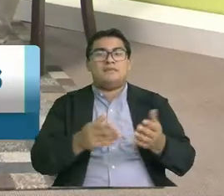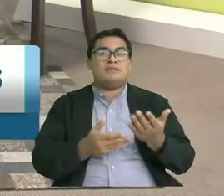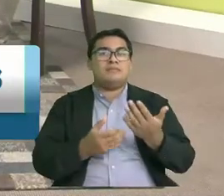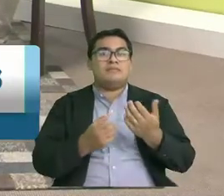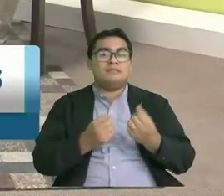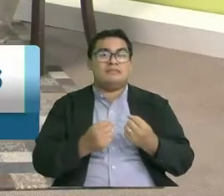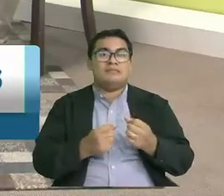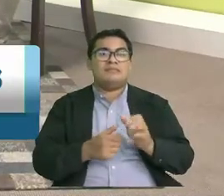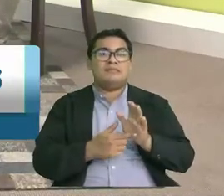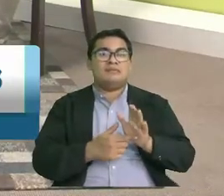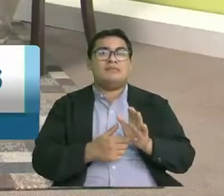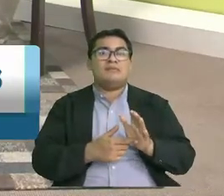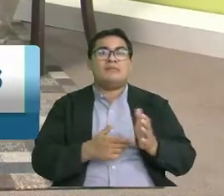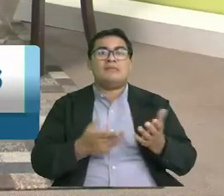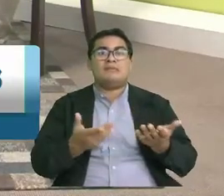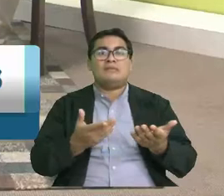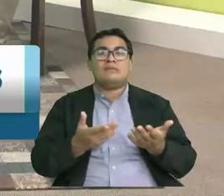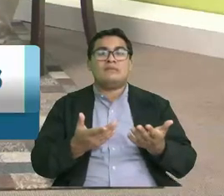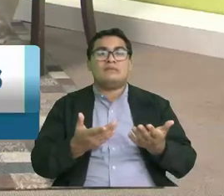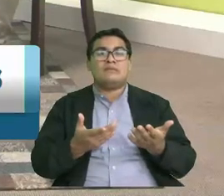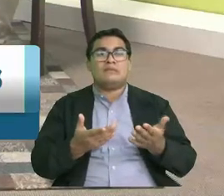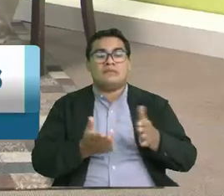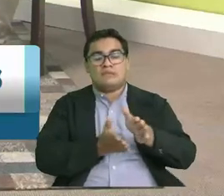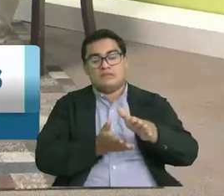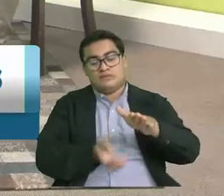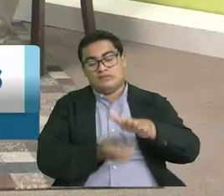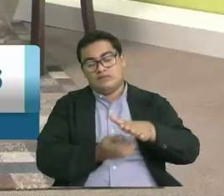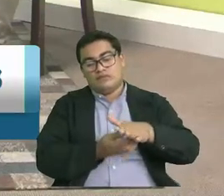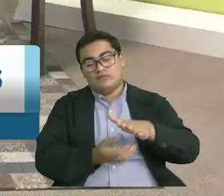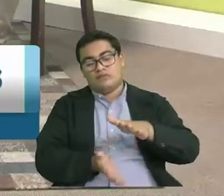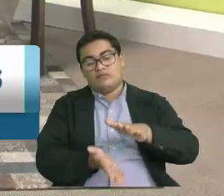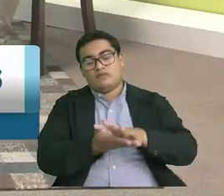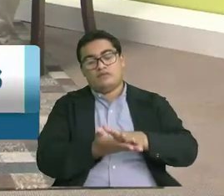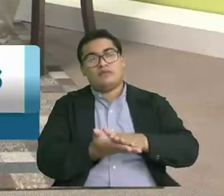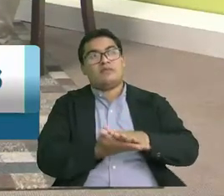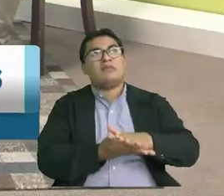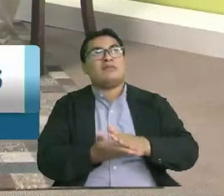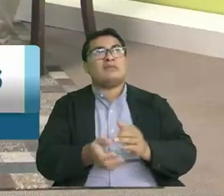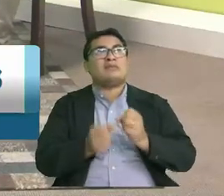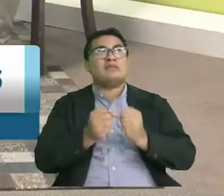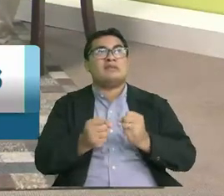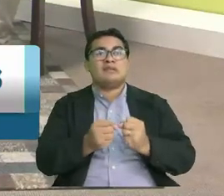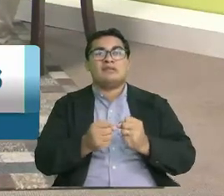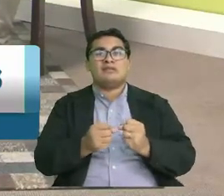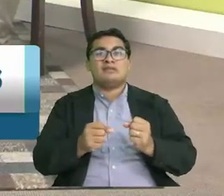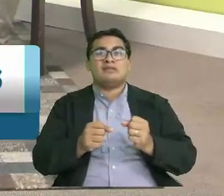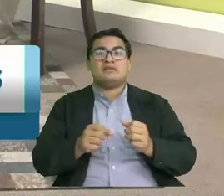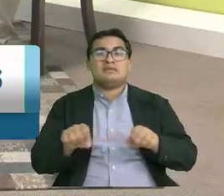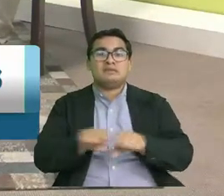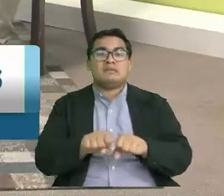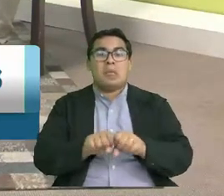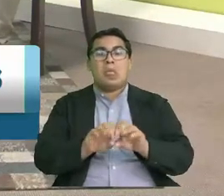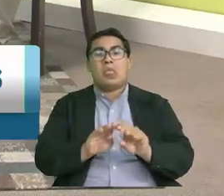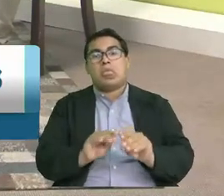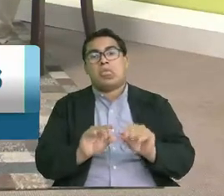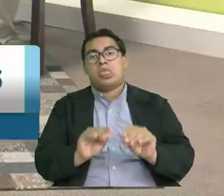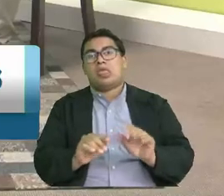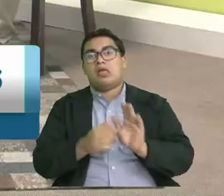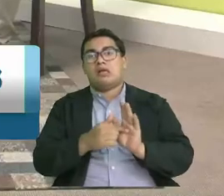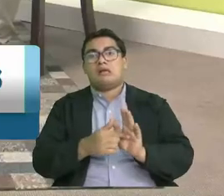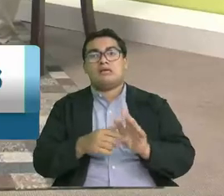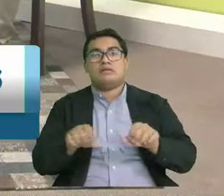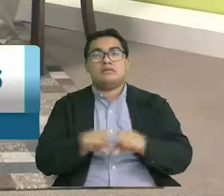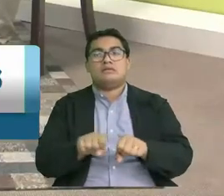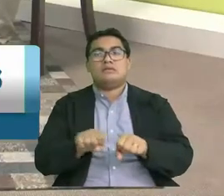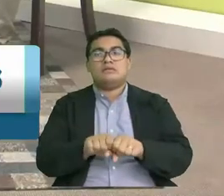que sea firme, el contrafuerte toda la parte de la suela que sea firme. ¿Ya? Zapatos muy suaves no son adecuados. Por ejemplo, los zapatos de